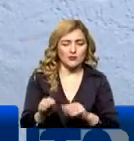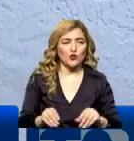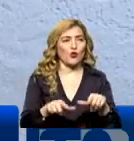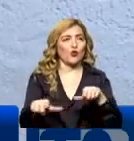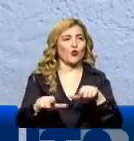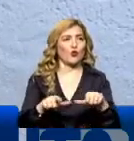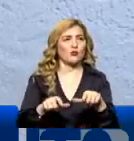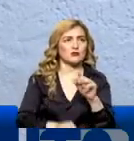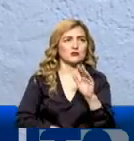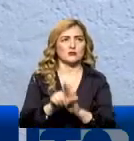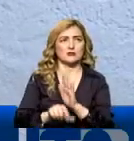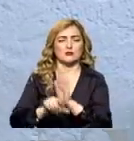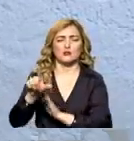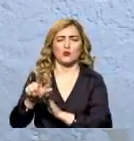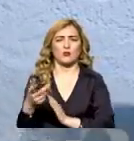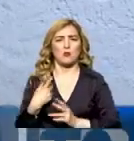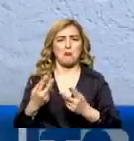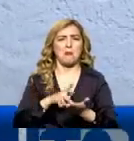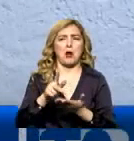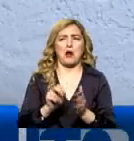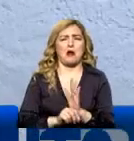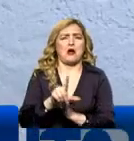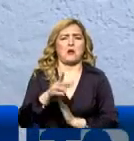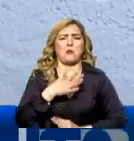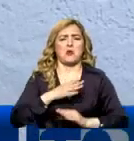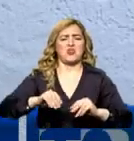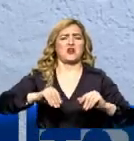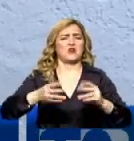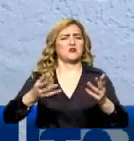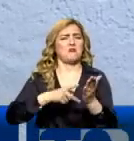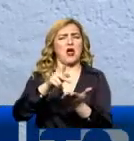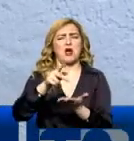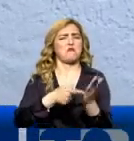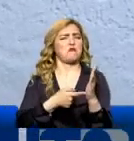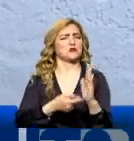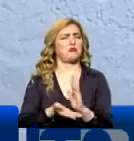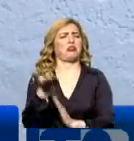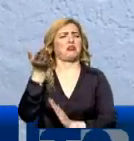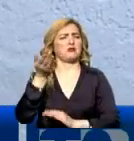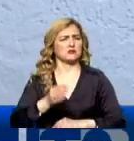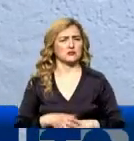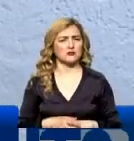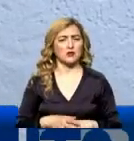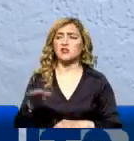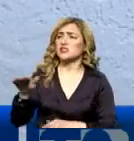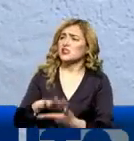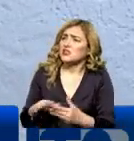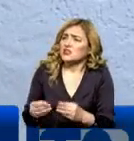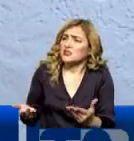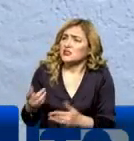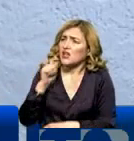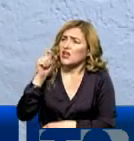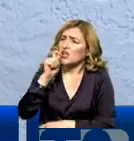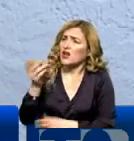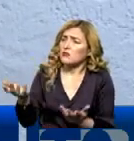tiene tanta plusvalía del metro de terreno. Sin embargo, no hay una solución aún con el